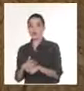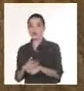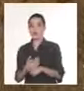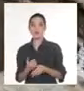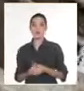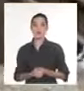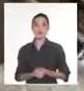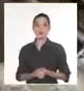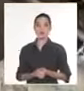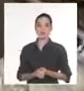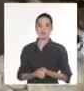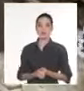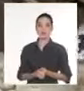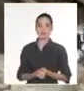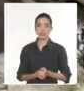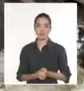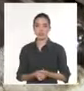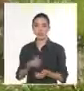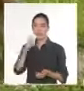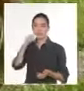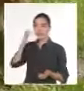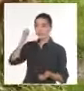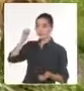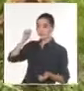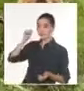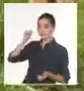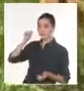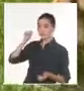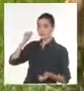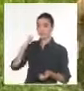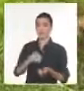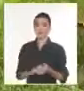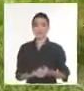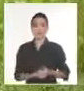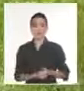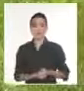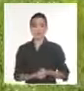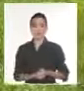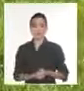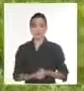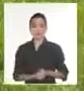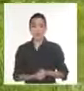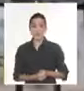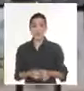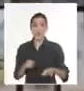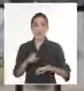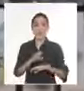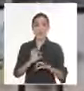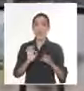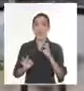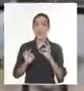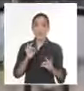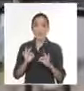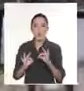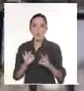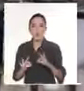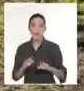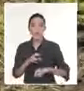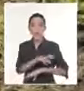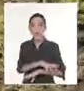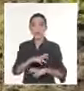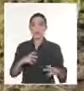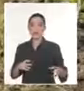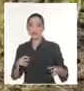bufalinos, ganado bufalino, tenemos un módulo pecuario que contamos con la crianza de ovino caprino, porcino, cunícola. En San